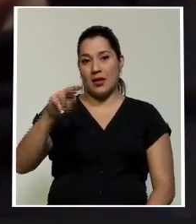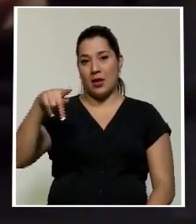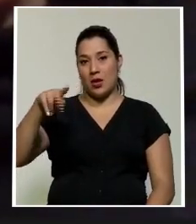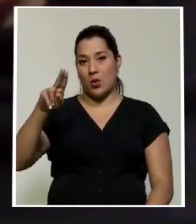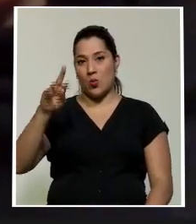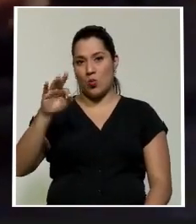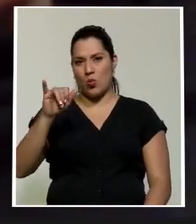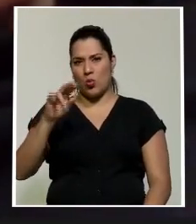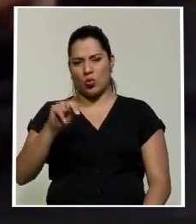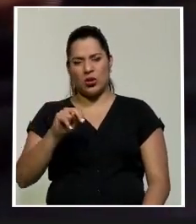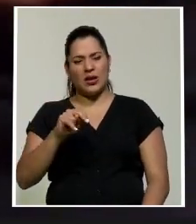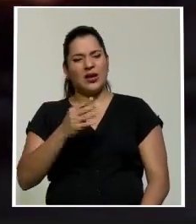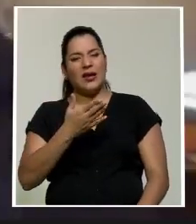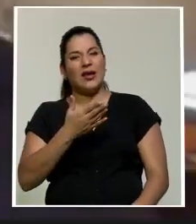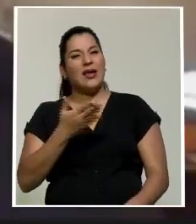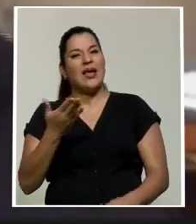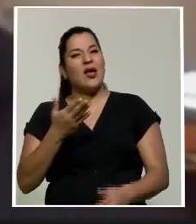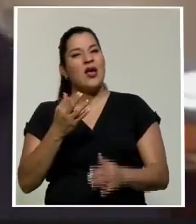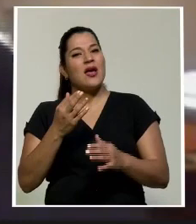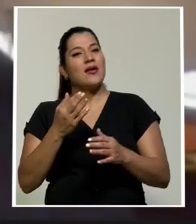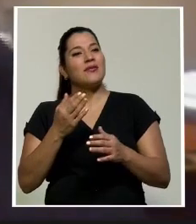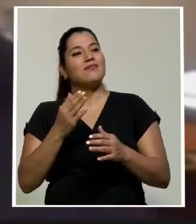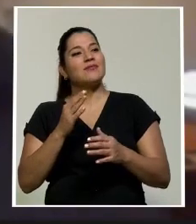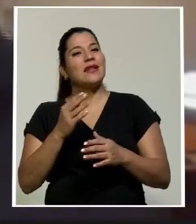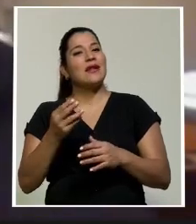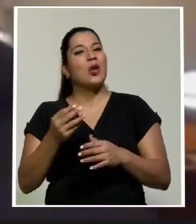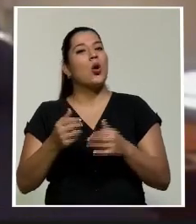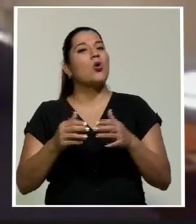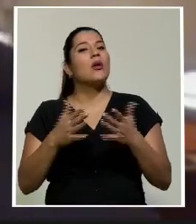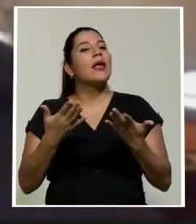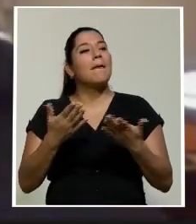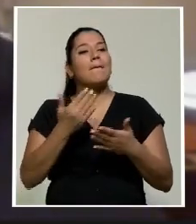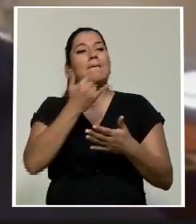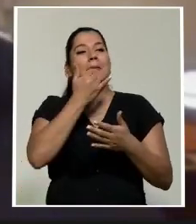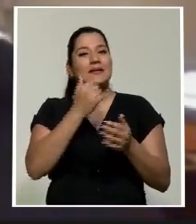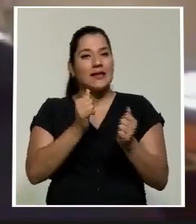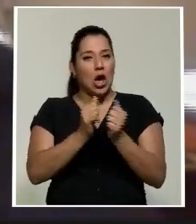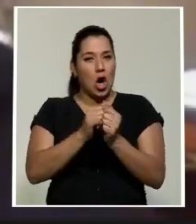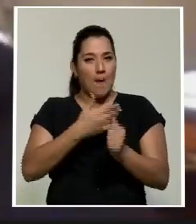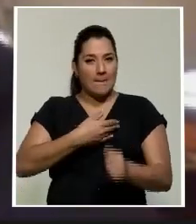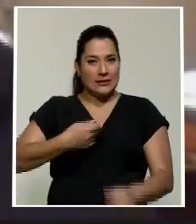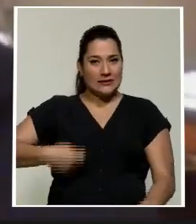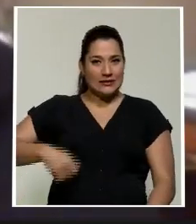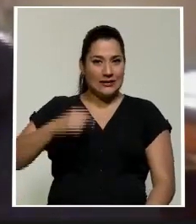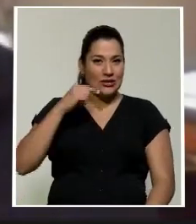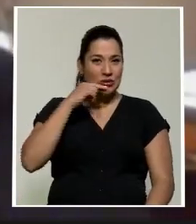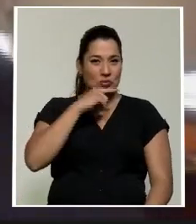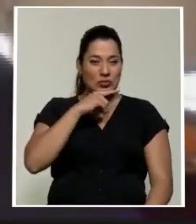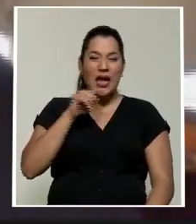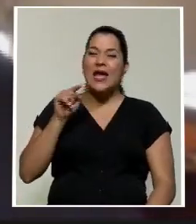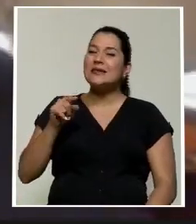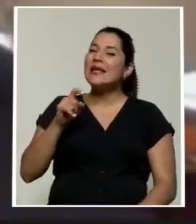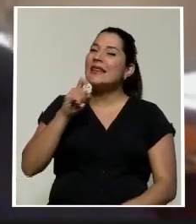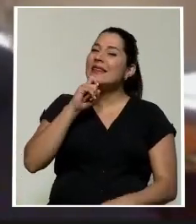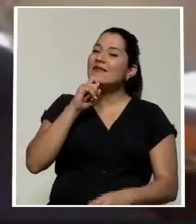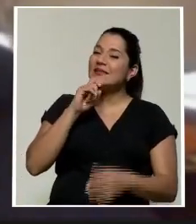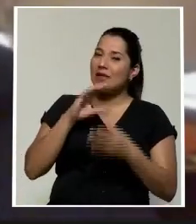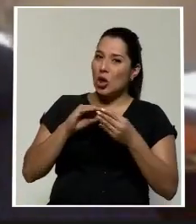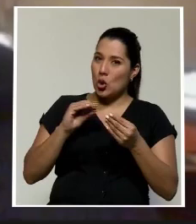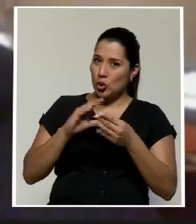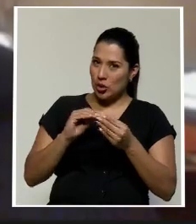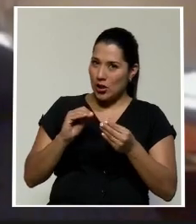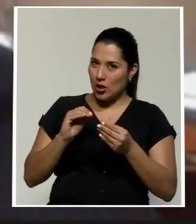Pandora? Pues la historia de Putin en los Pandora es un poco difícil de contar. ¿Tú cómo